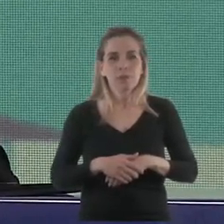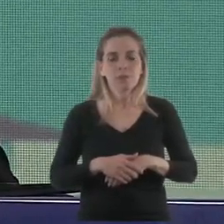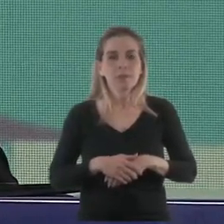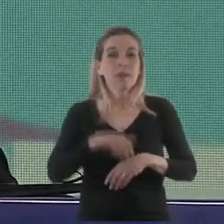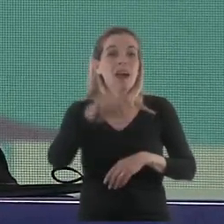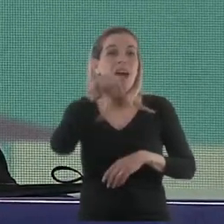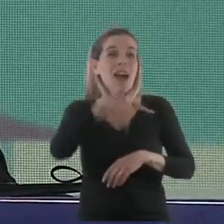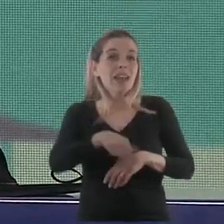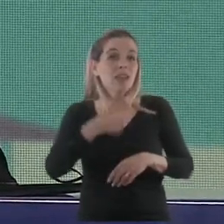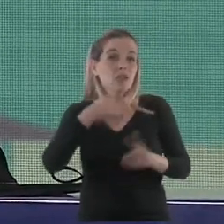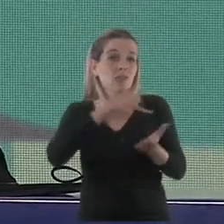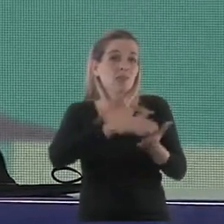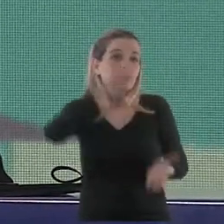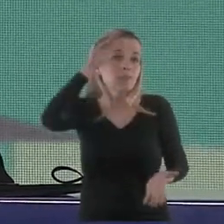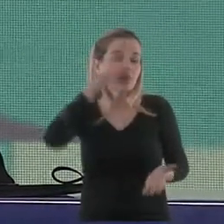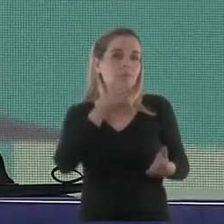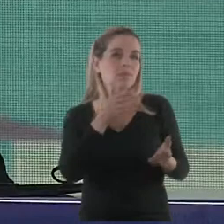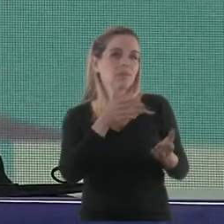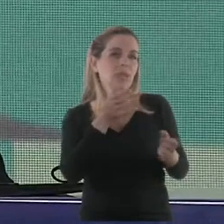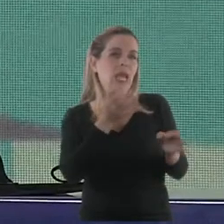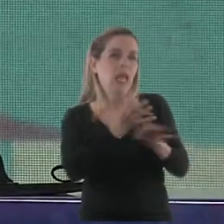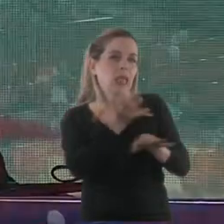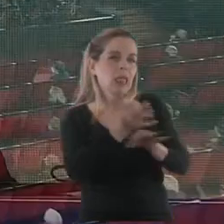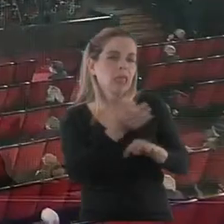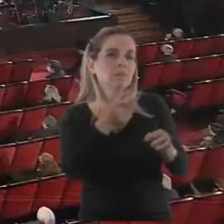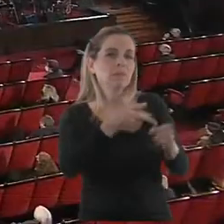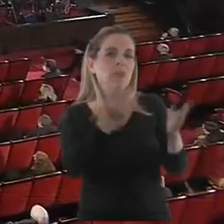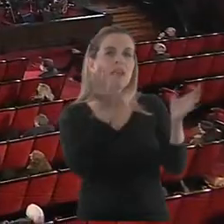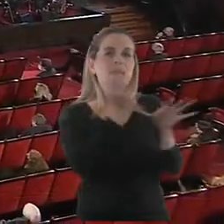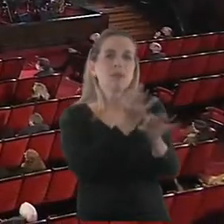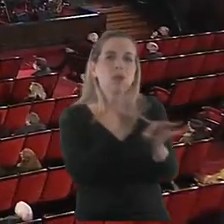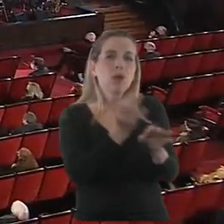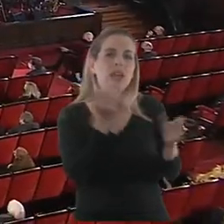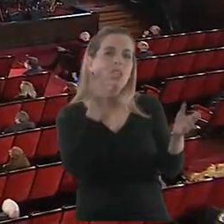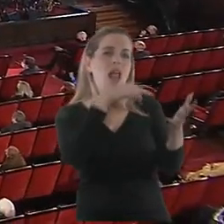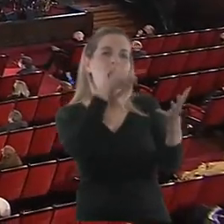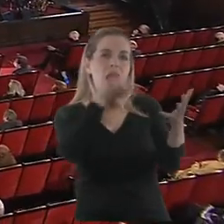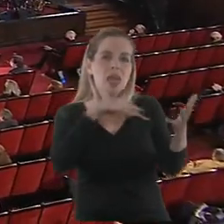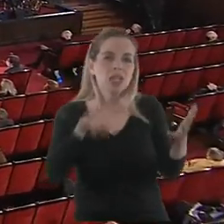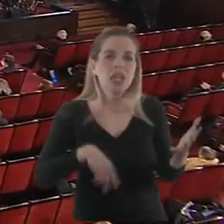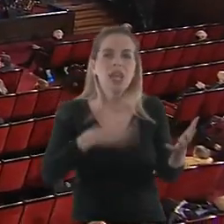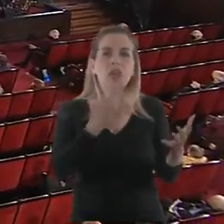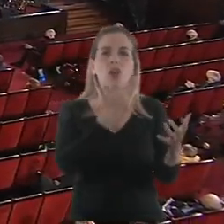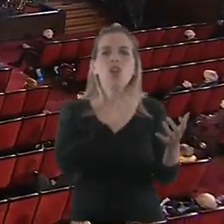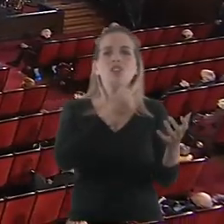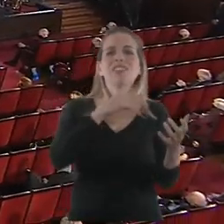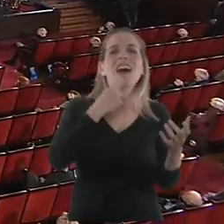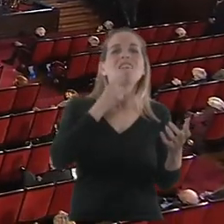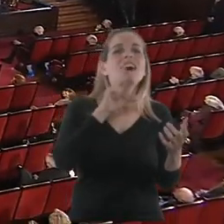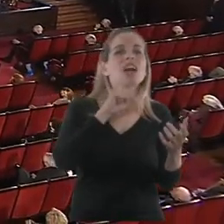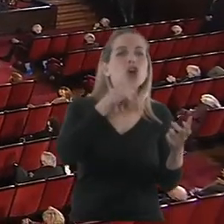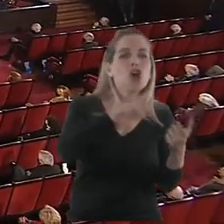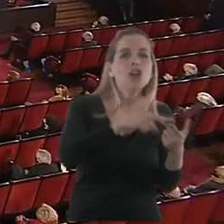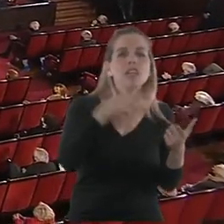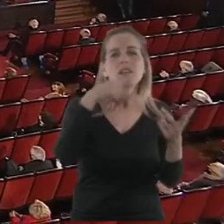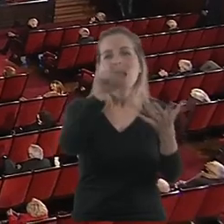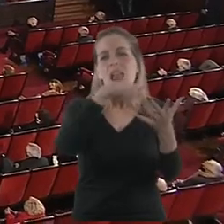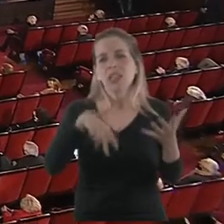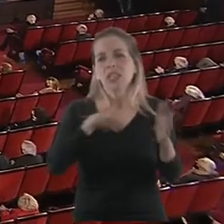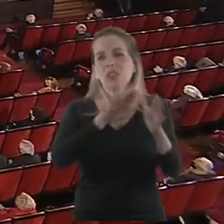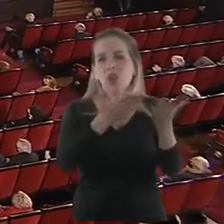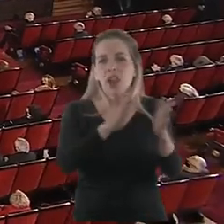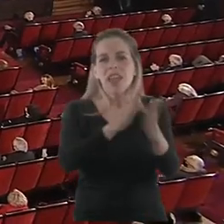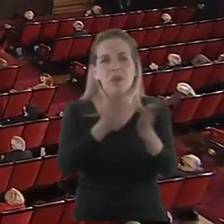Aquí me eduqué leyéndolo a Zaffaroni, leyéndolo a Enrique Vasigalupo, leyéndolo a Julio Mayer.